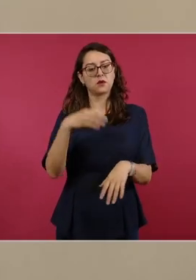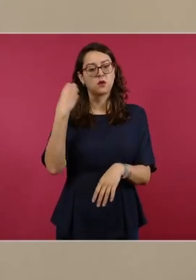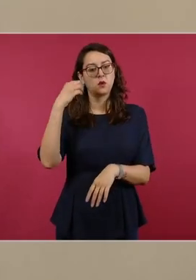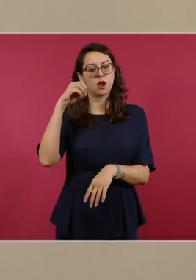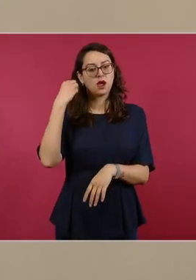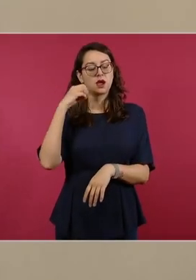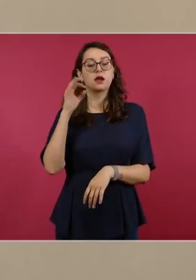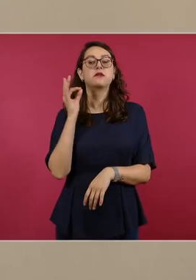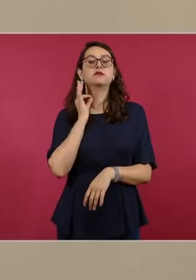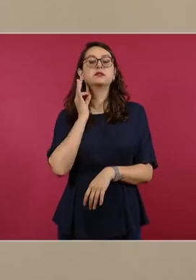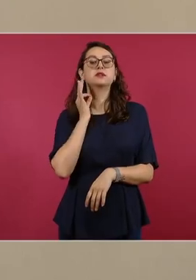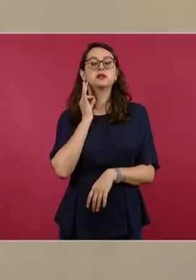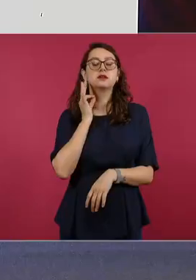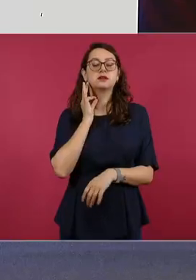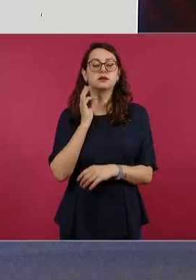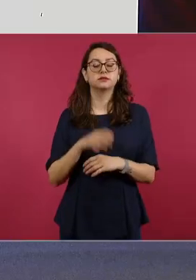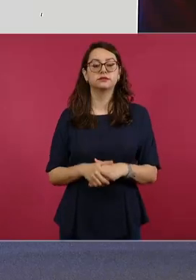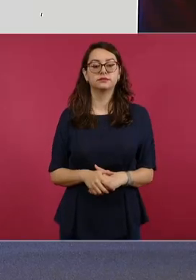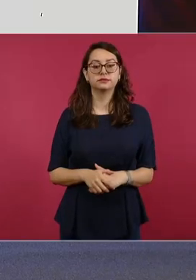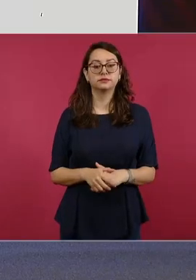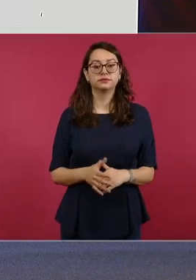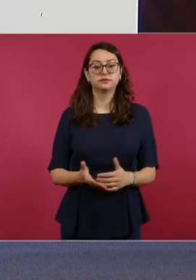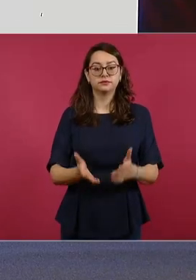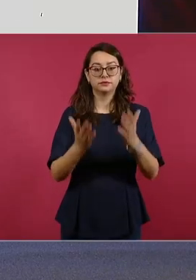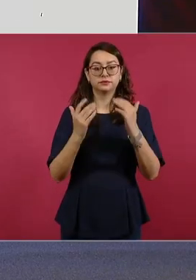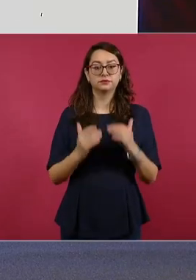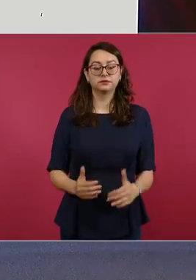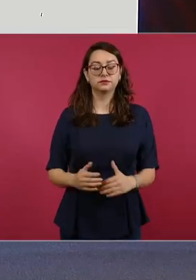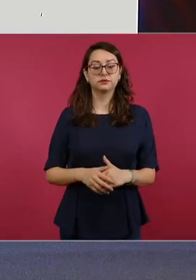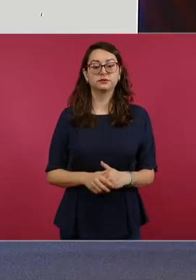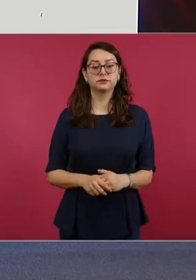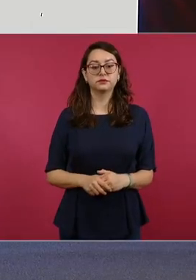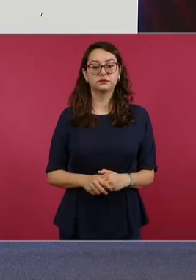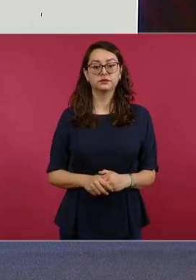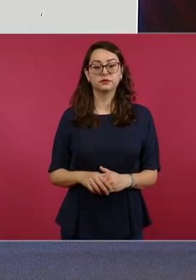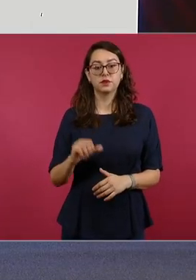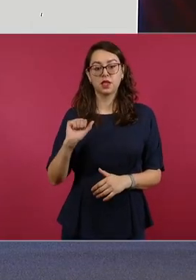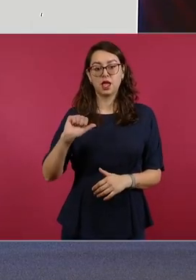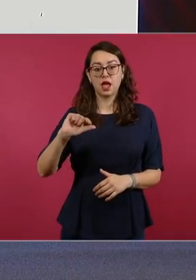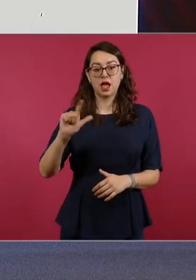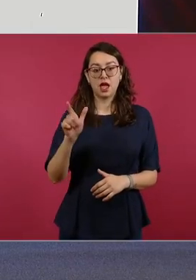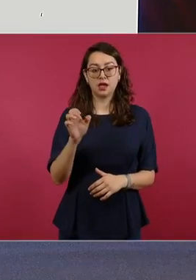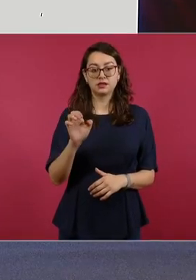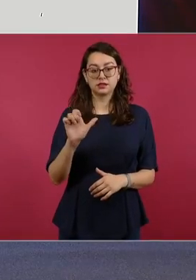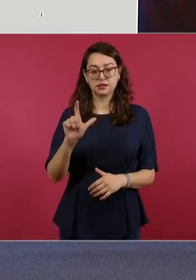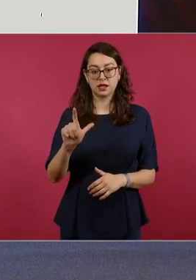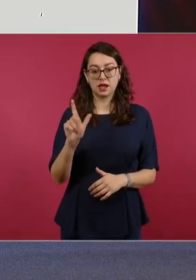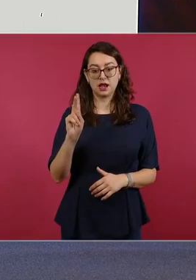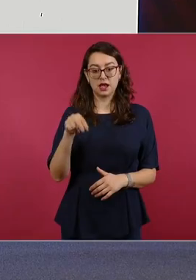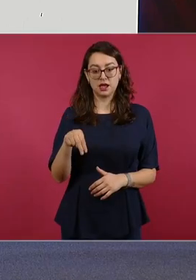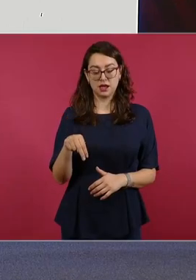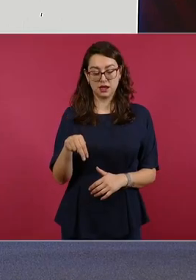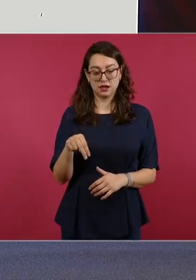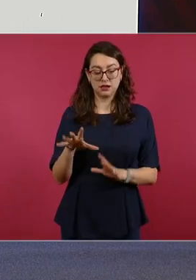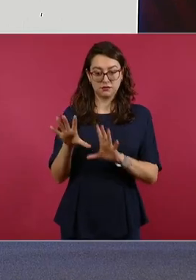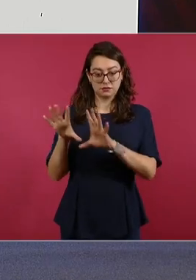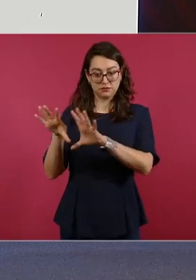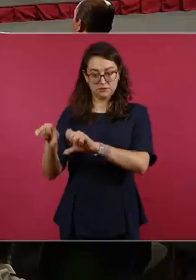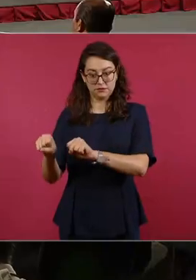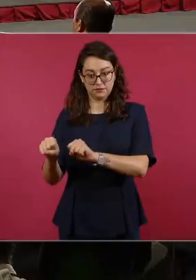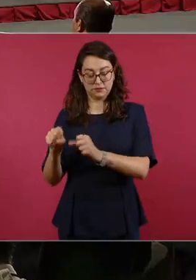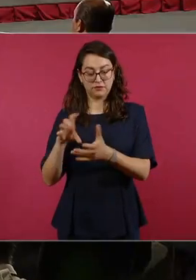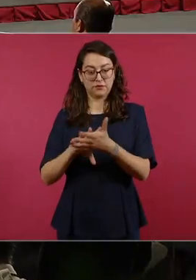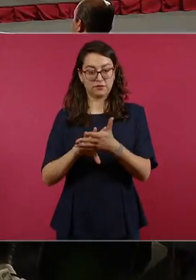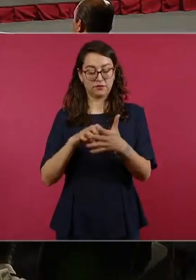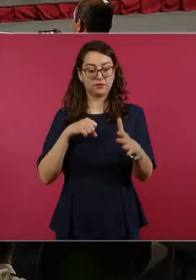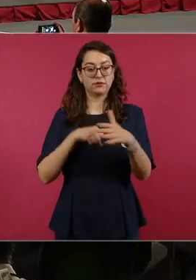Oaxaca. Adelante. Esta otra vinculación a proceso, se trata de Axel N., vinculado a proceso